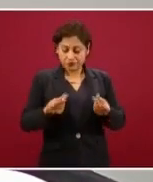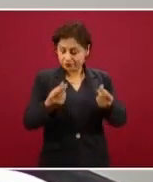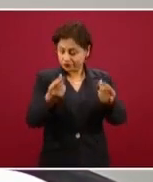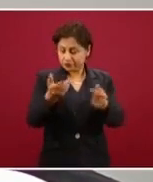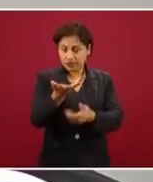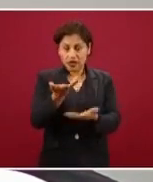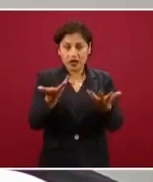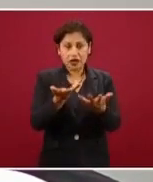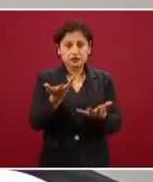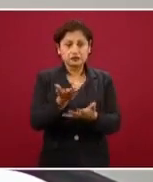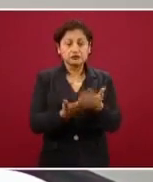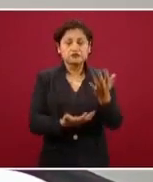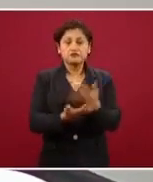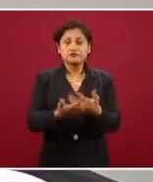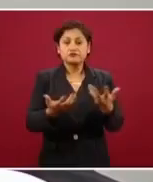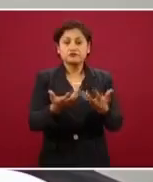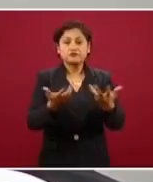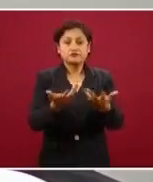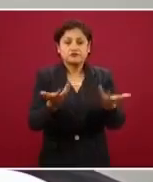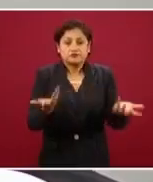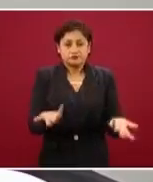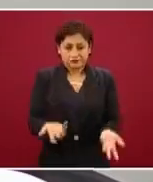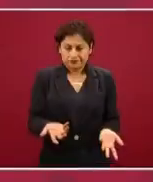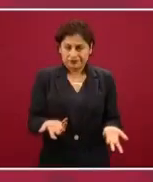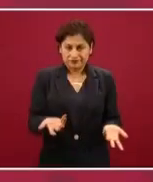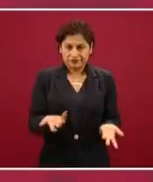Ahora que ya está eso, vamos a que la gente